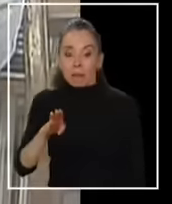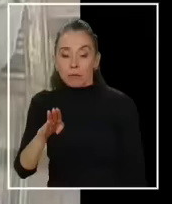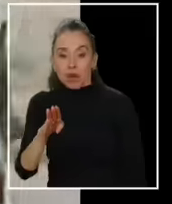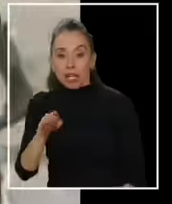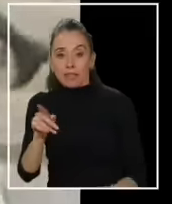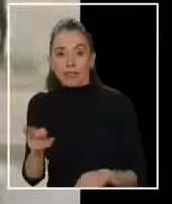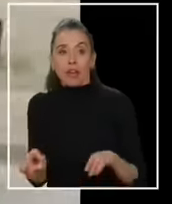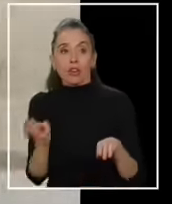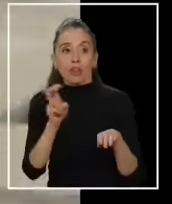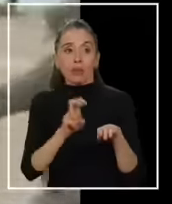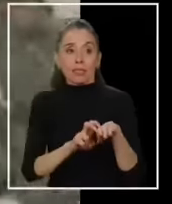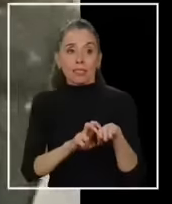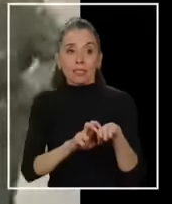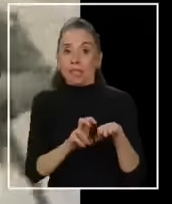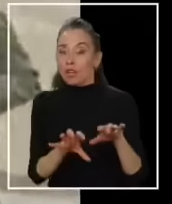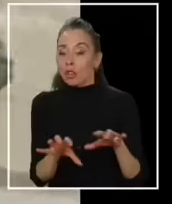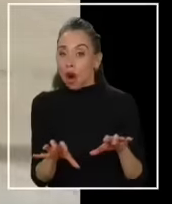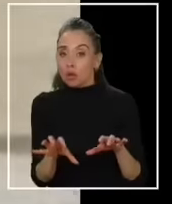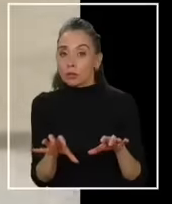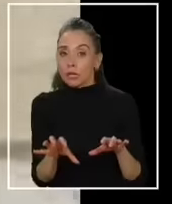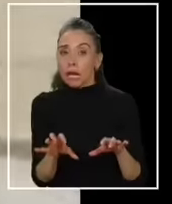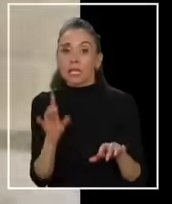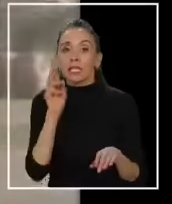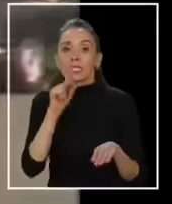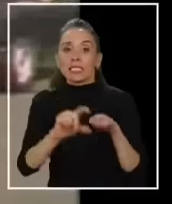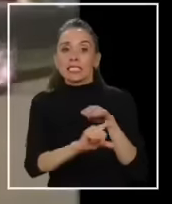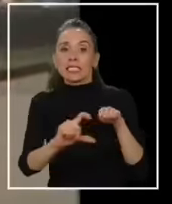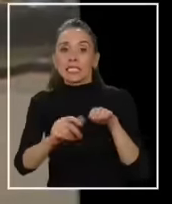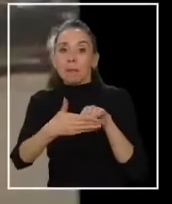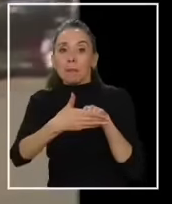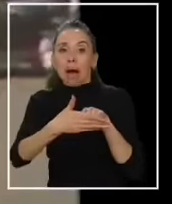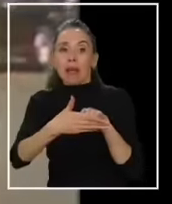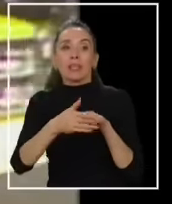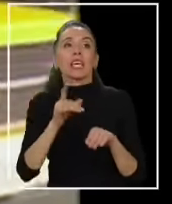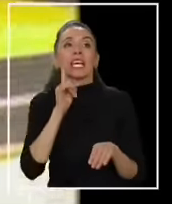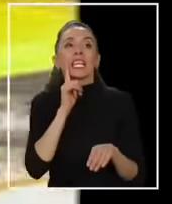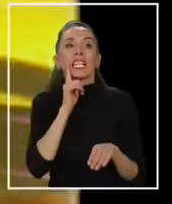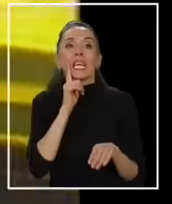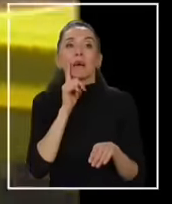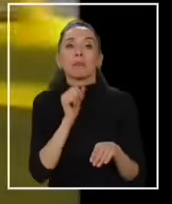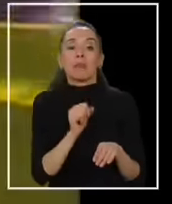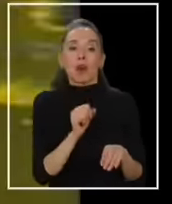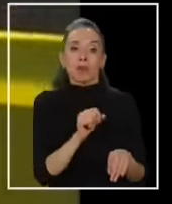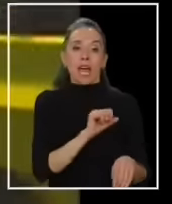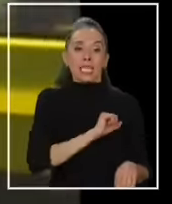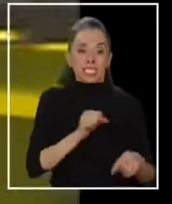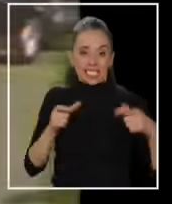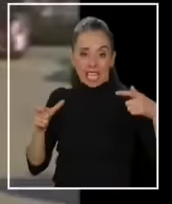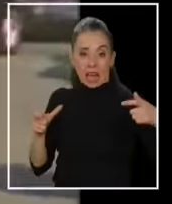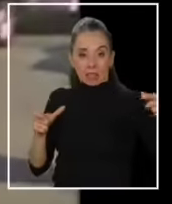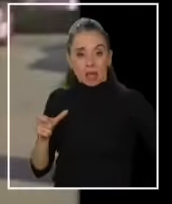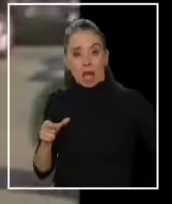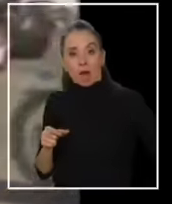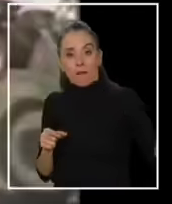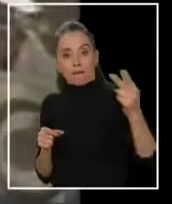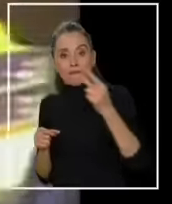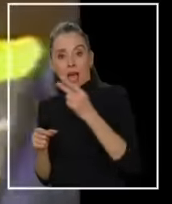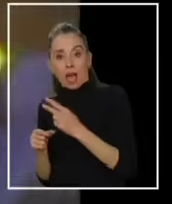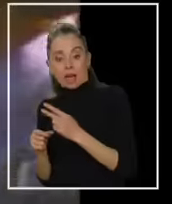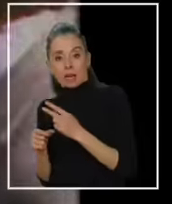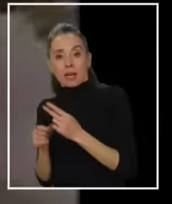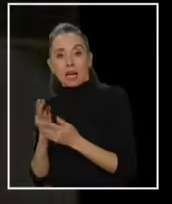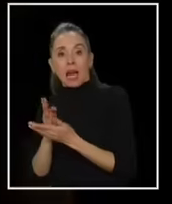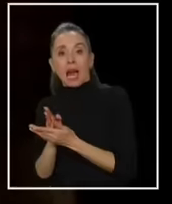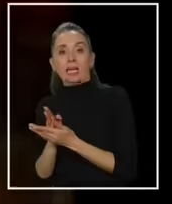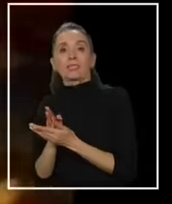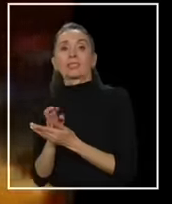traía los equipos no tenía patente. ¿Quién podía cruzar de Santiago a